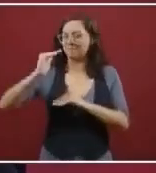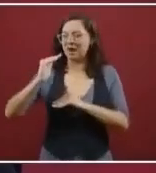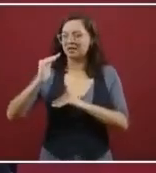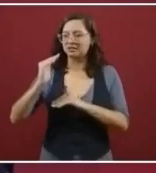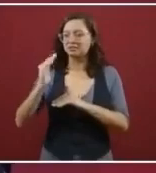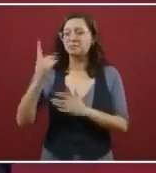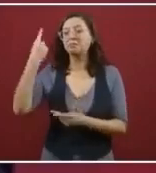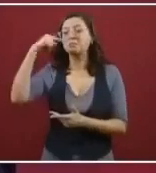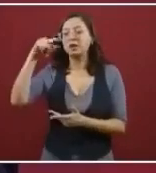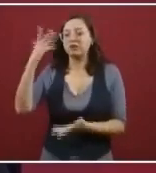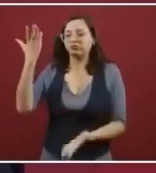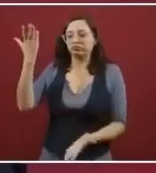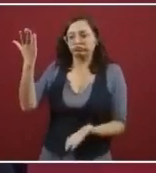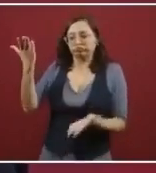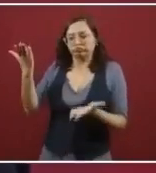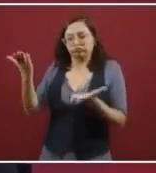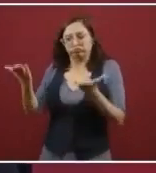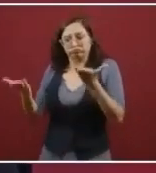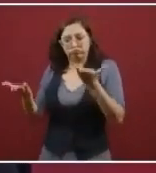que compensara,